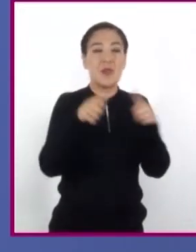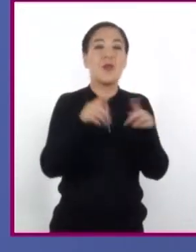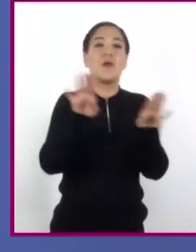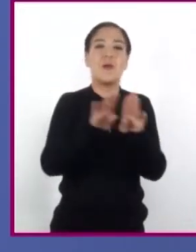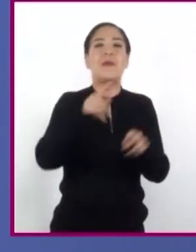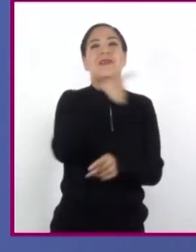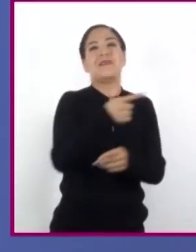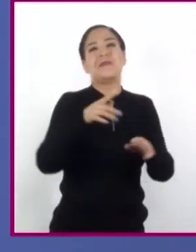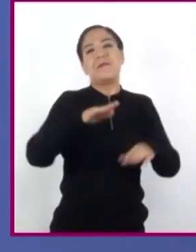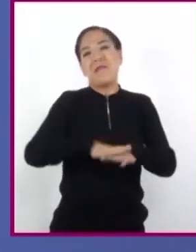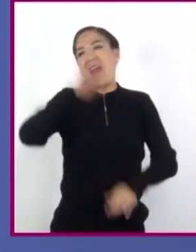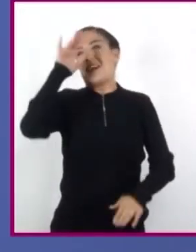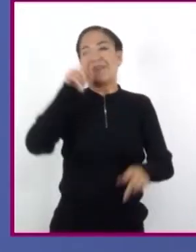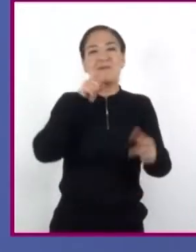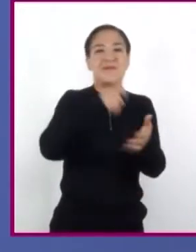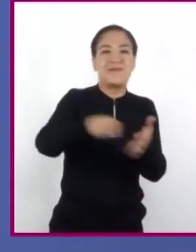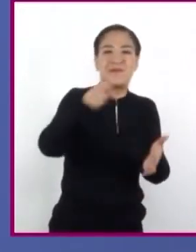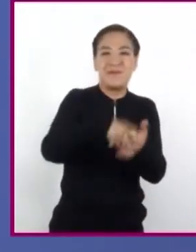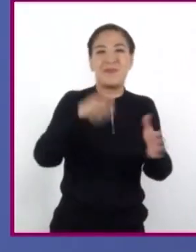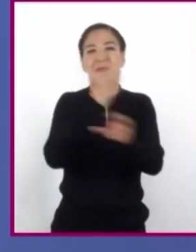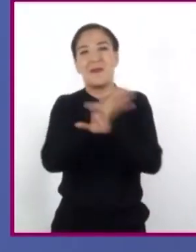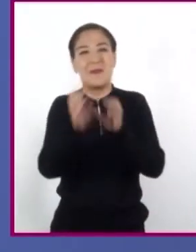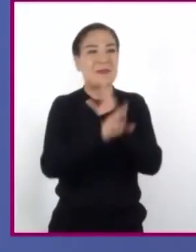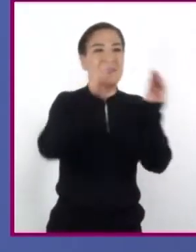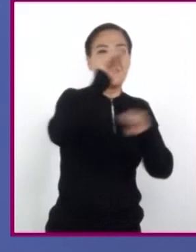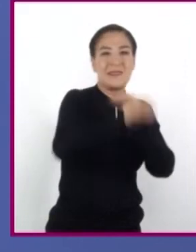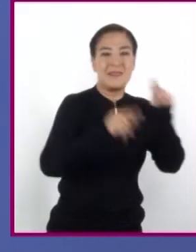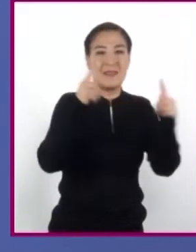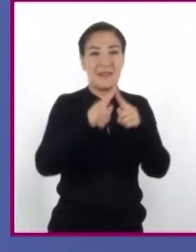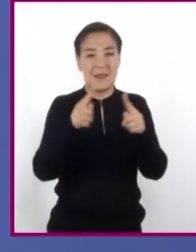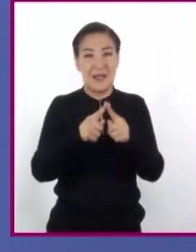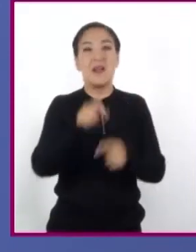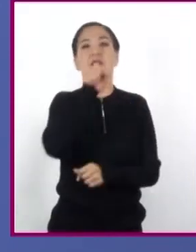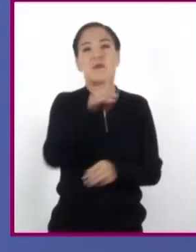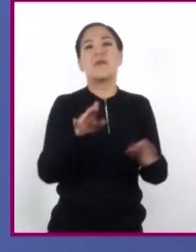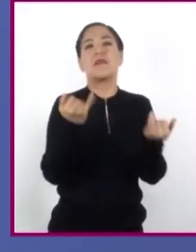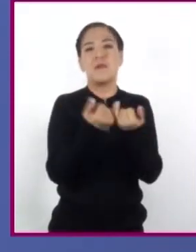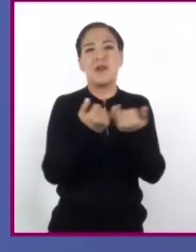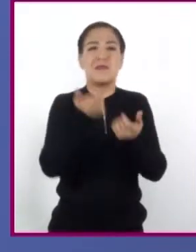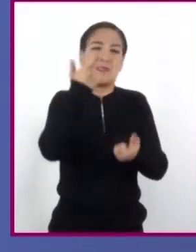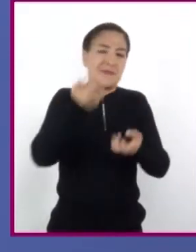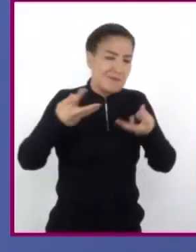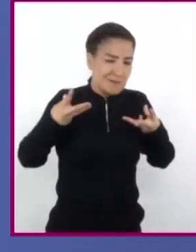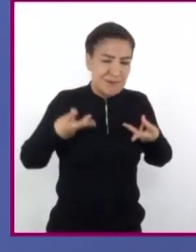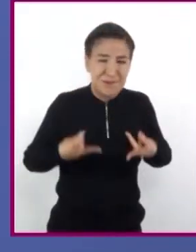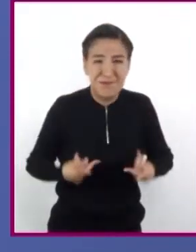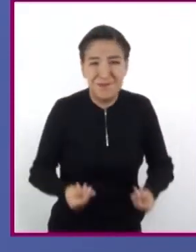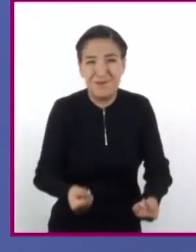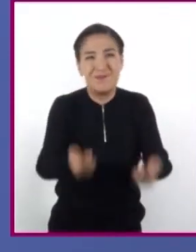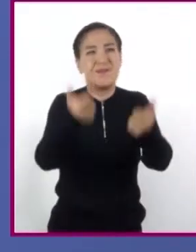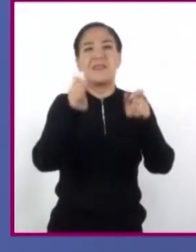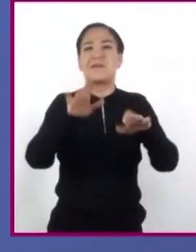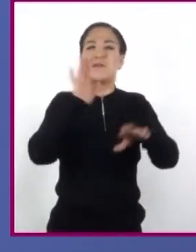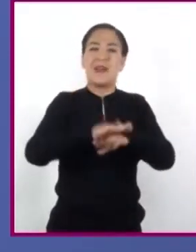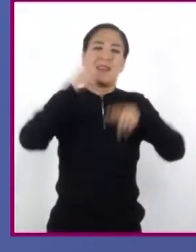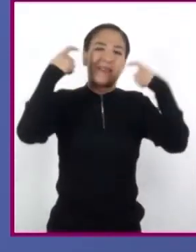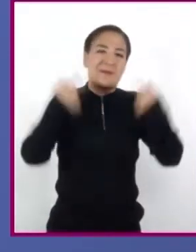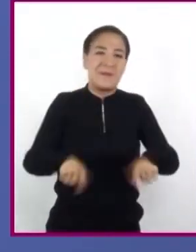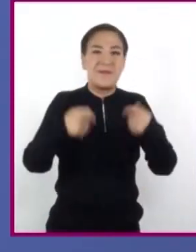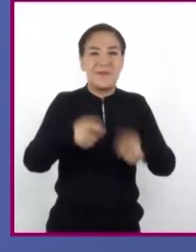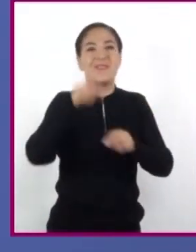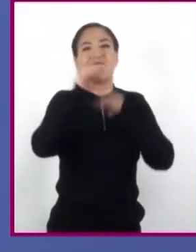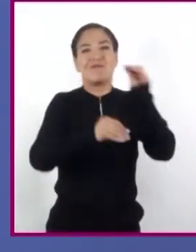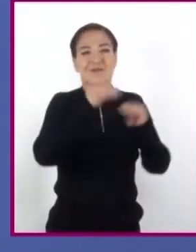recursos y, no en pocas ocasiones, los utilizó de forma desmedida y derrochando lujos en las